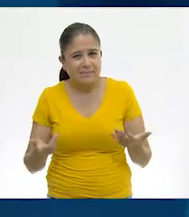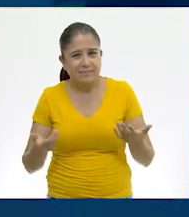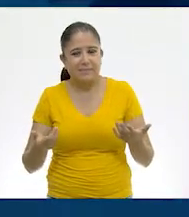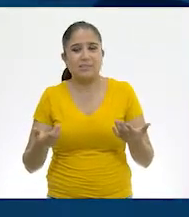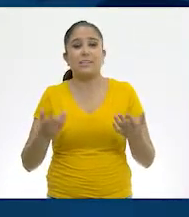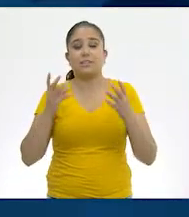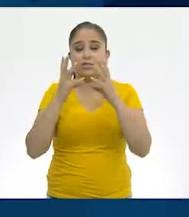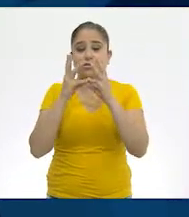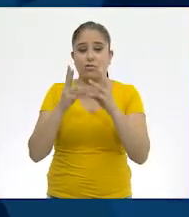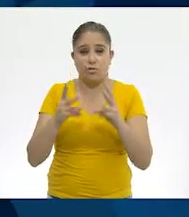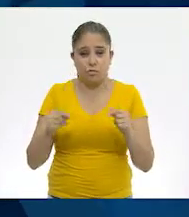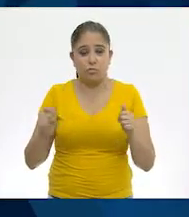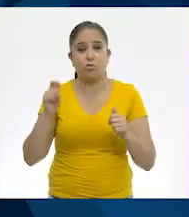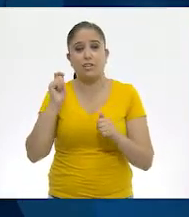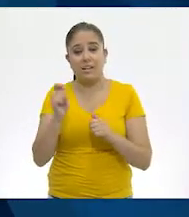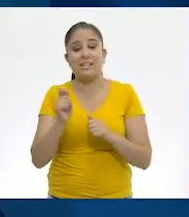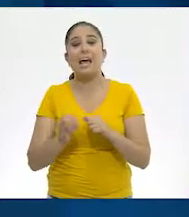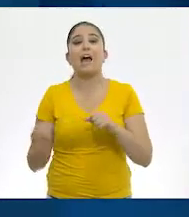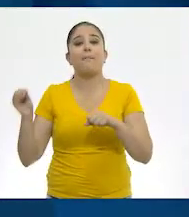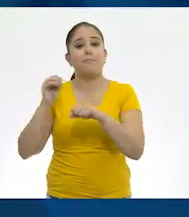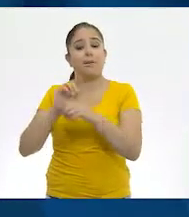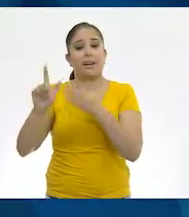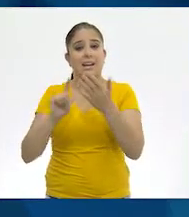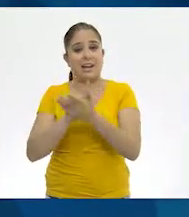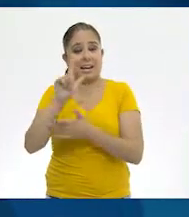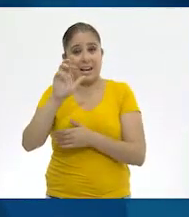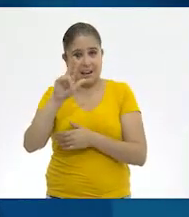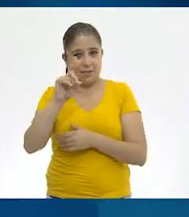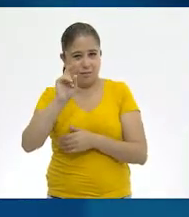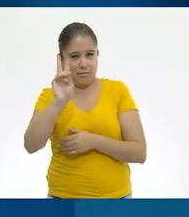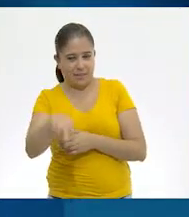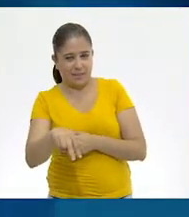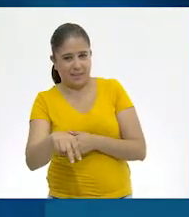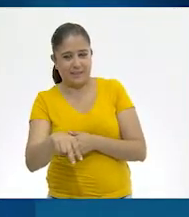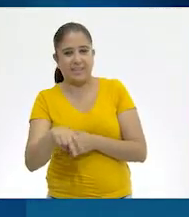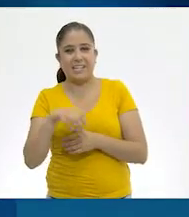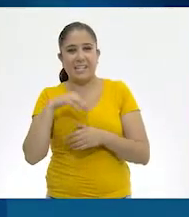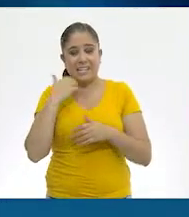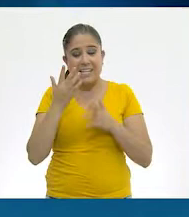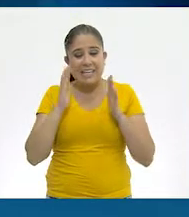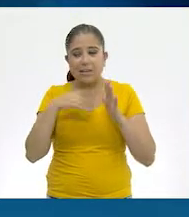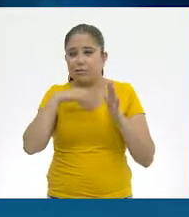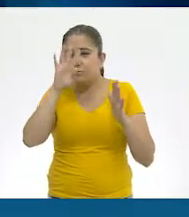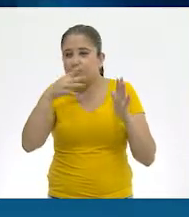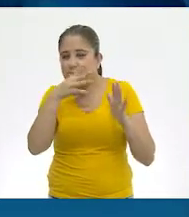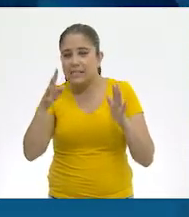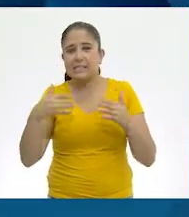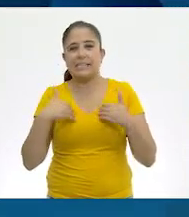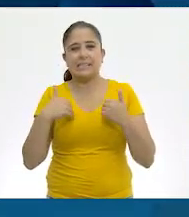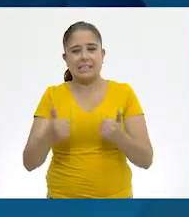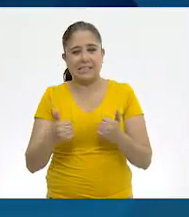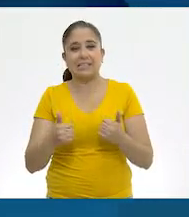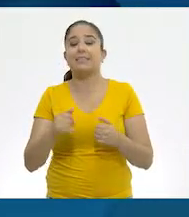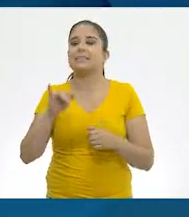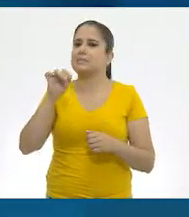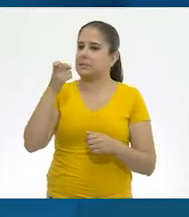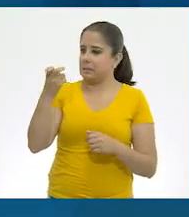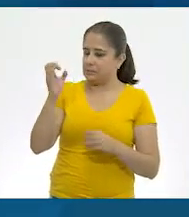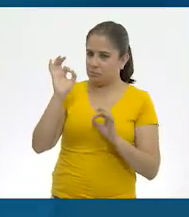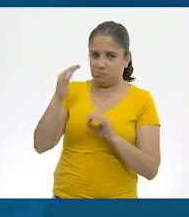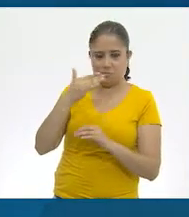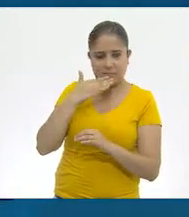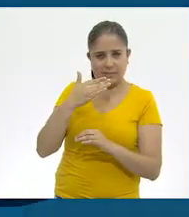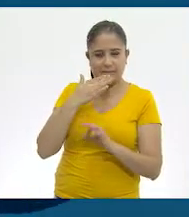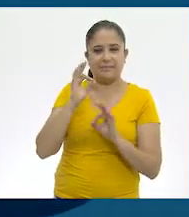no, la solución sería aplicar la ley Lerdo, ¿verdad, maestra? Así es que quiero que todo me quede muy claro, muy claro. Excelente, Ale, nos ayudas mucho con